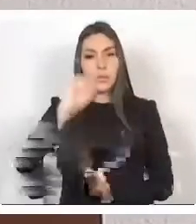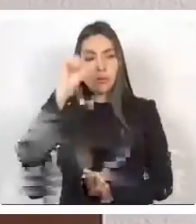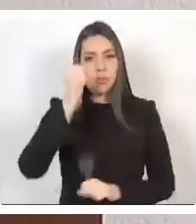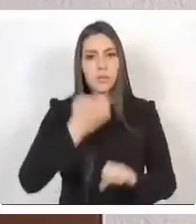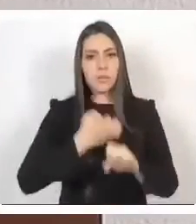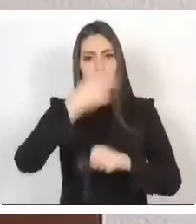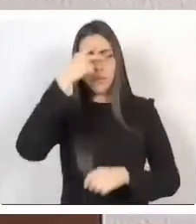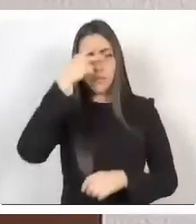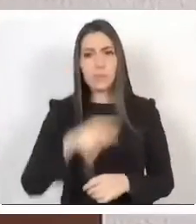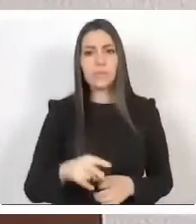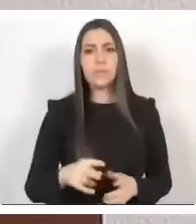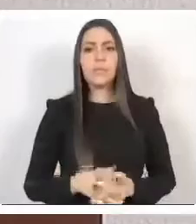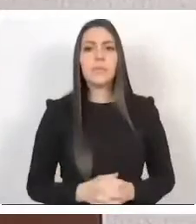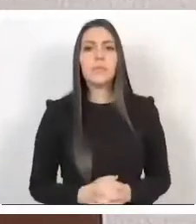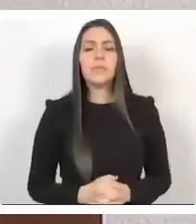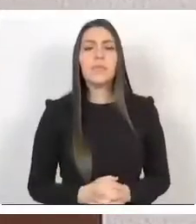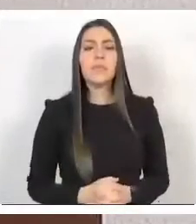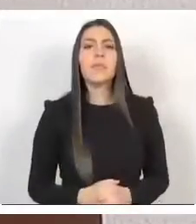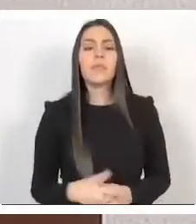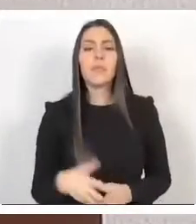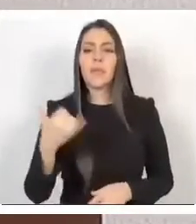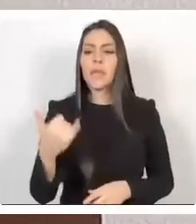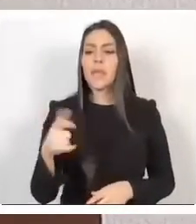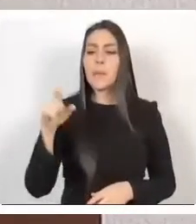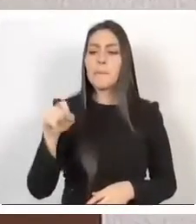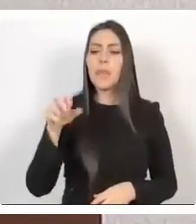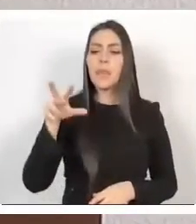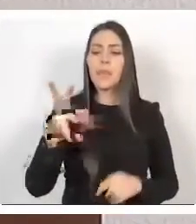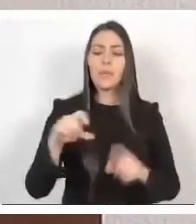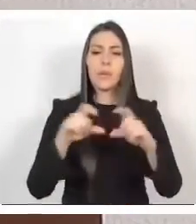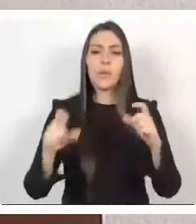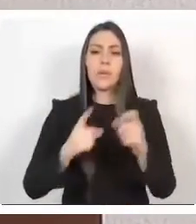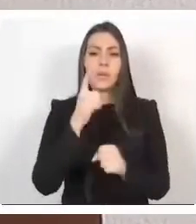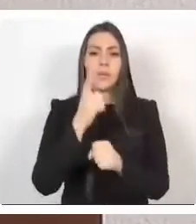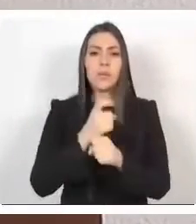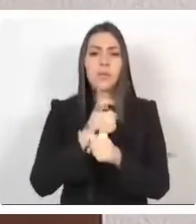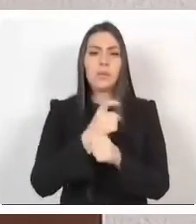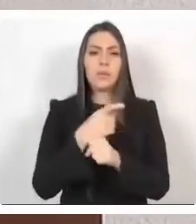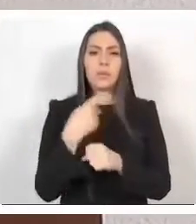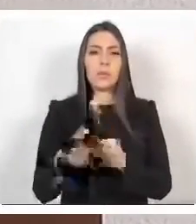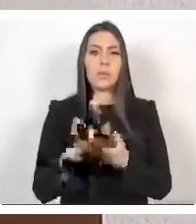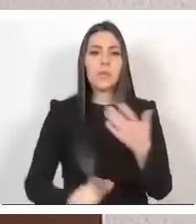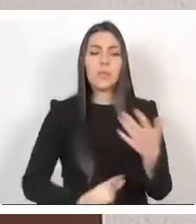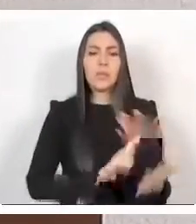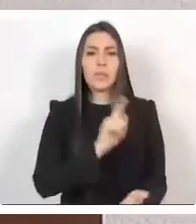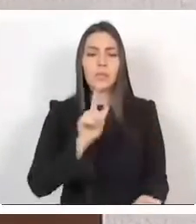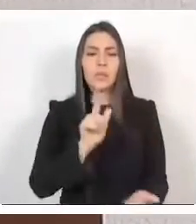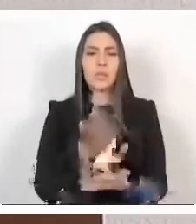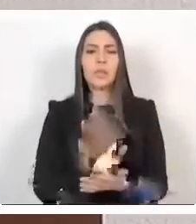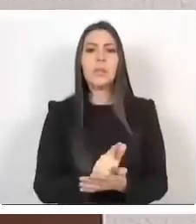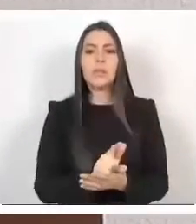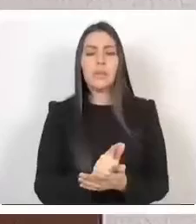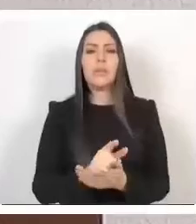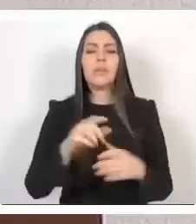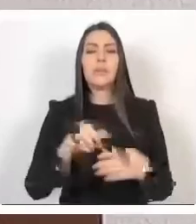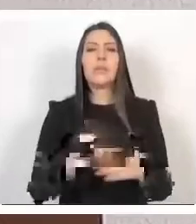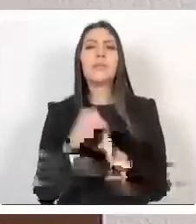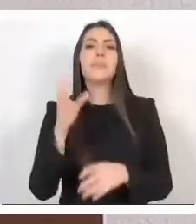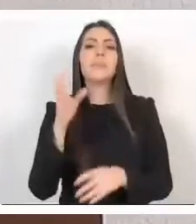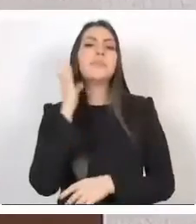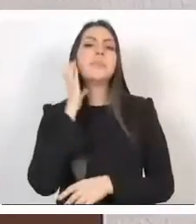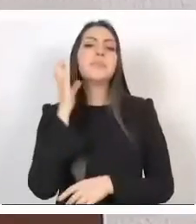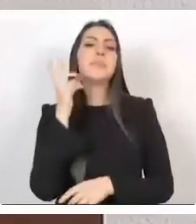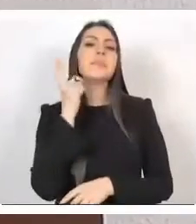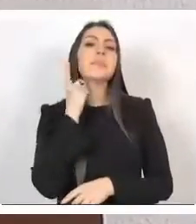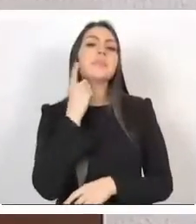de México, y 28, fracción primera, de la Ley Orgánica del Poder Legislativo del Estado Libre y Soberano